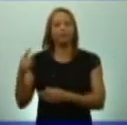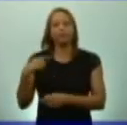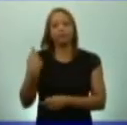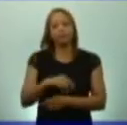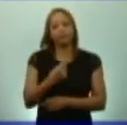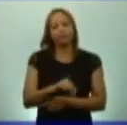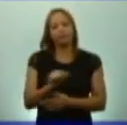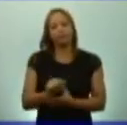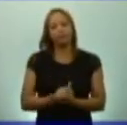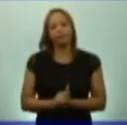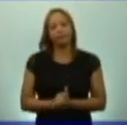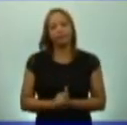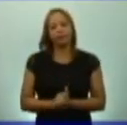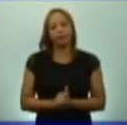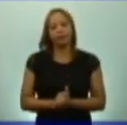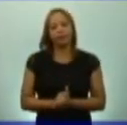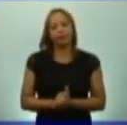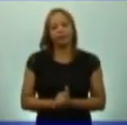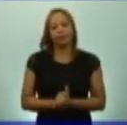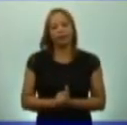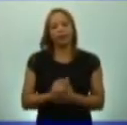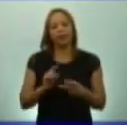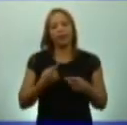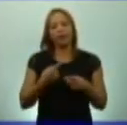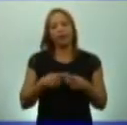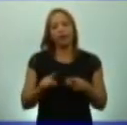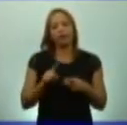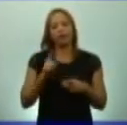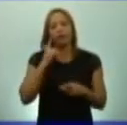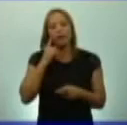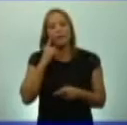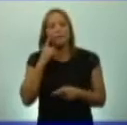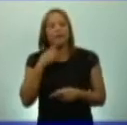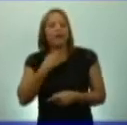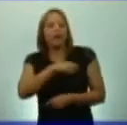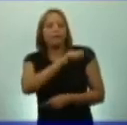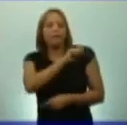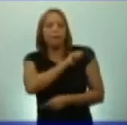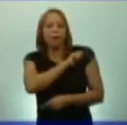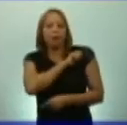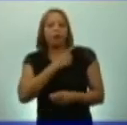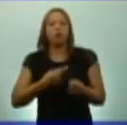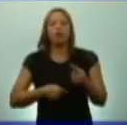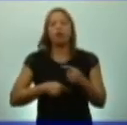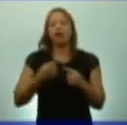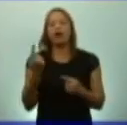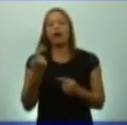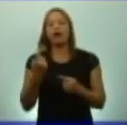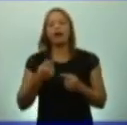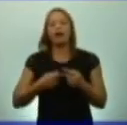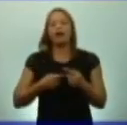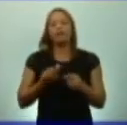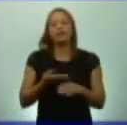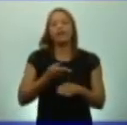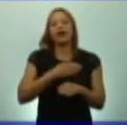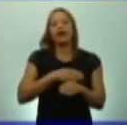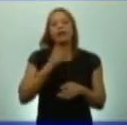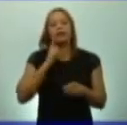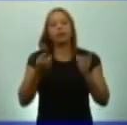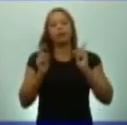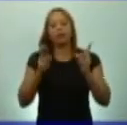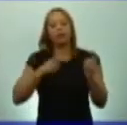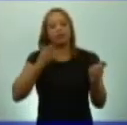Y dice el inciso B, valora la actitud de nuestro pueblo ante la política agresiva del